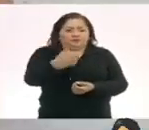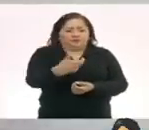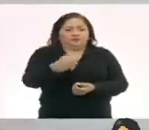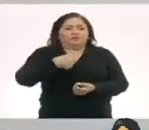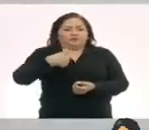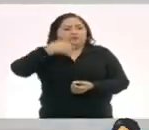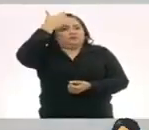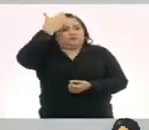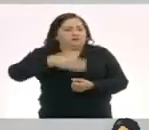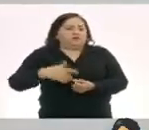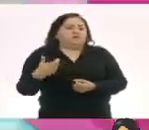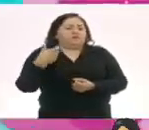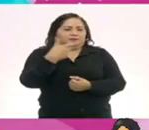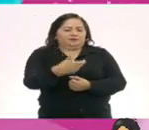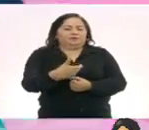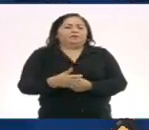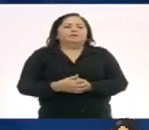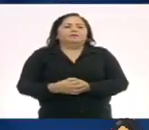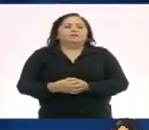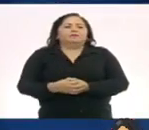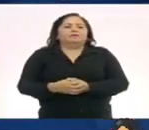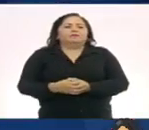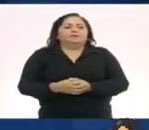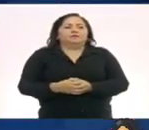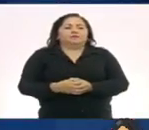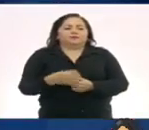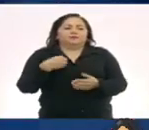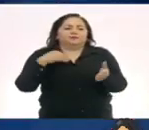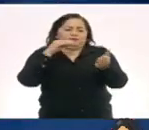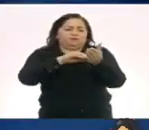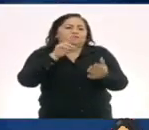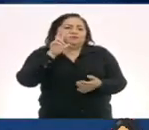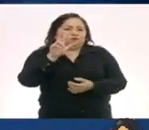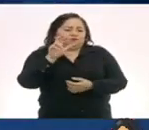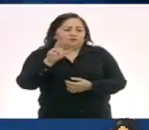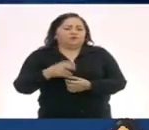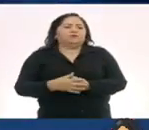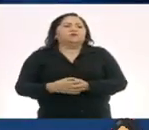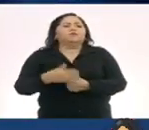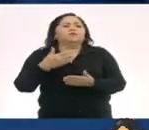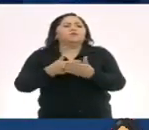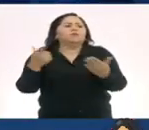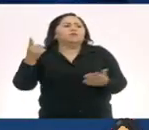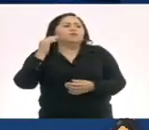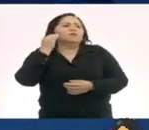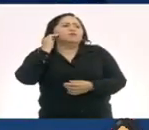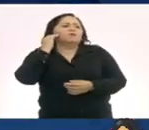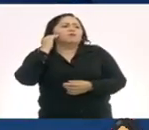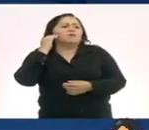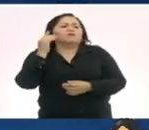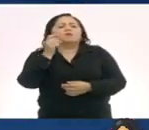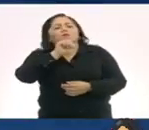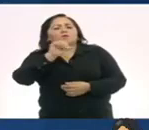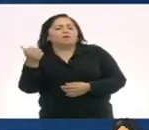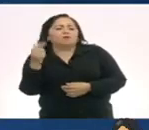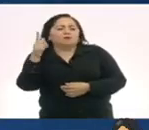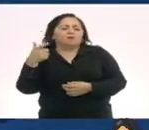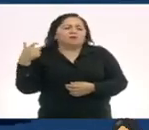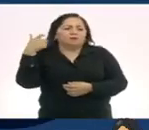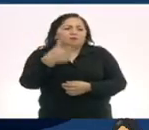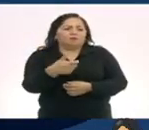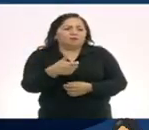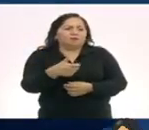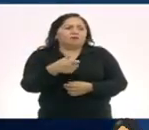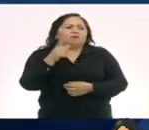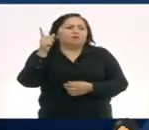sé que yo aporté 18 pesos. 18 pesos. Veamos, María puso una sexta parte. Así entonces, es.